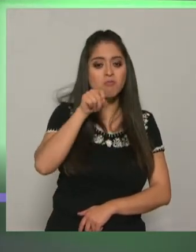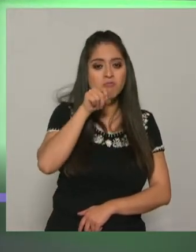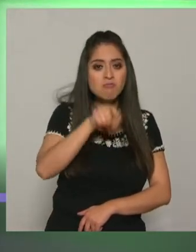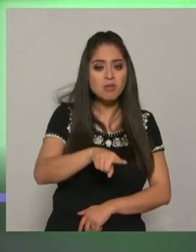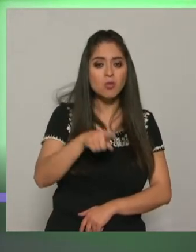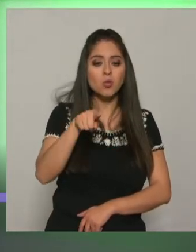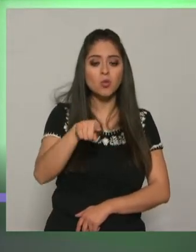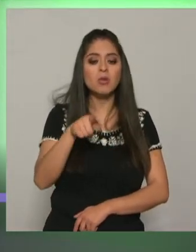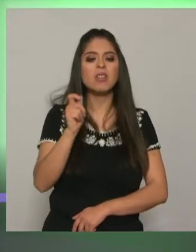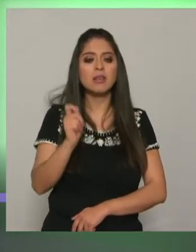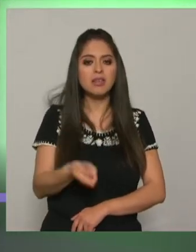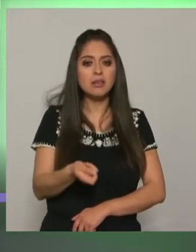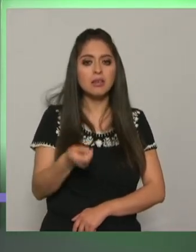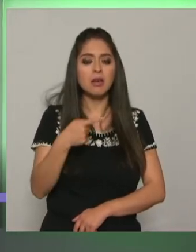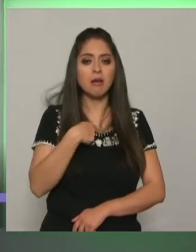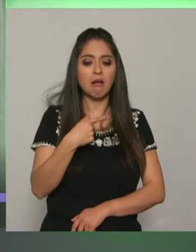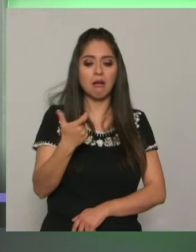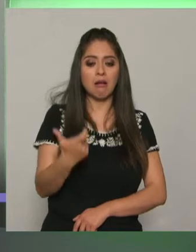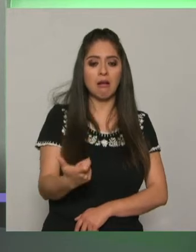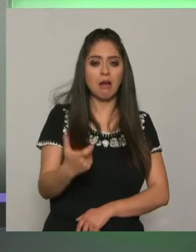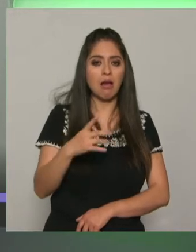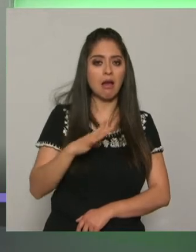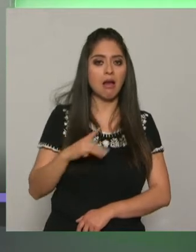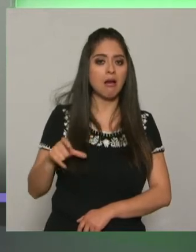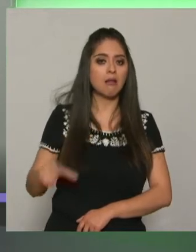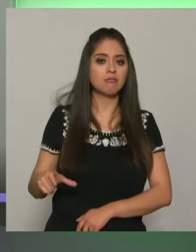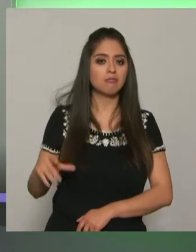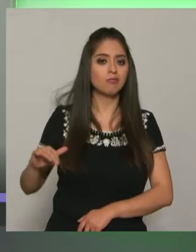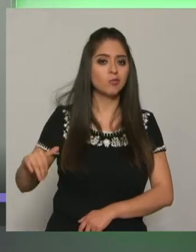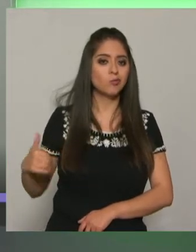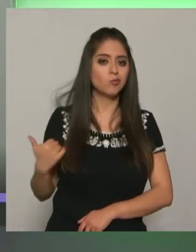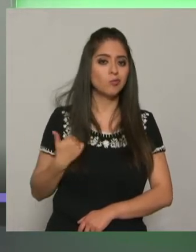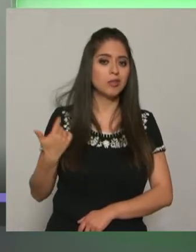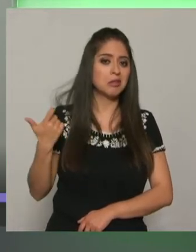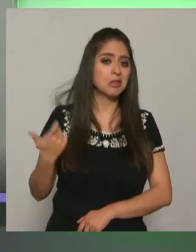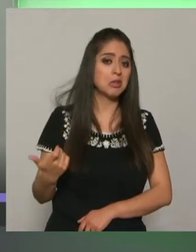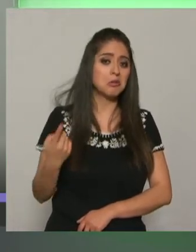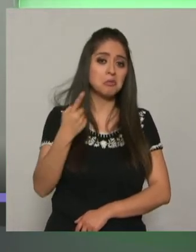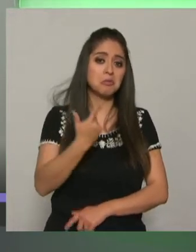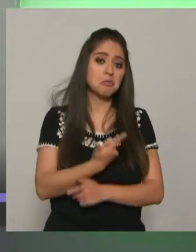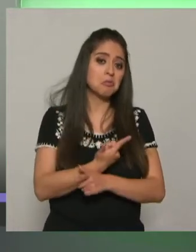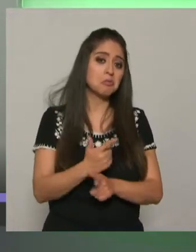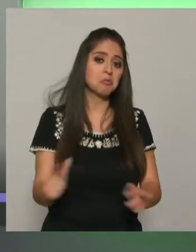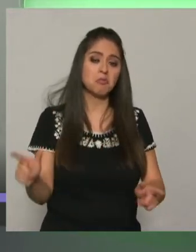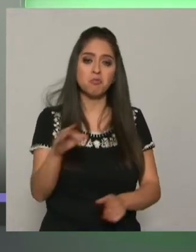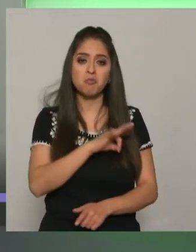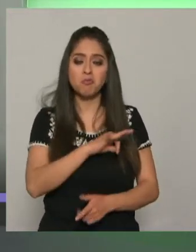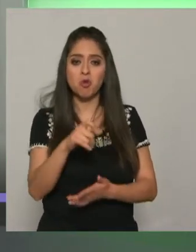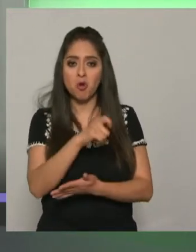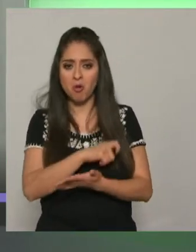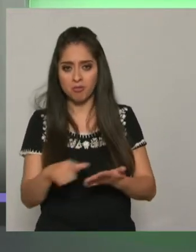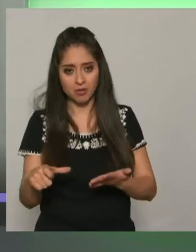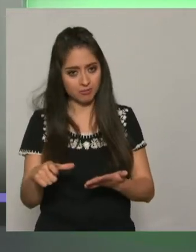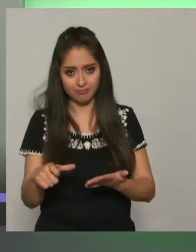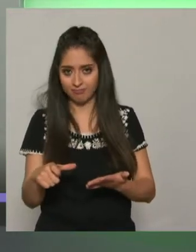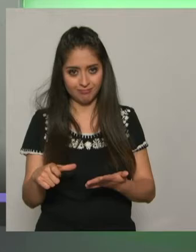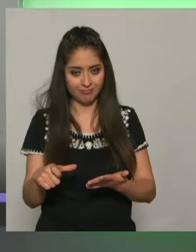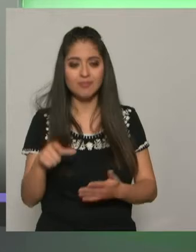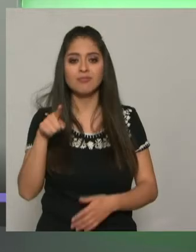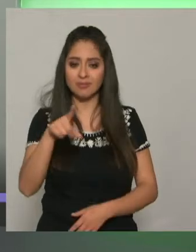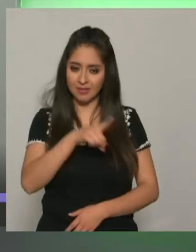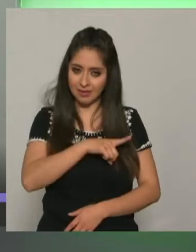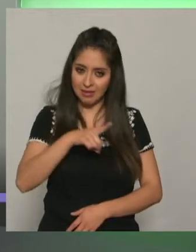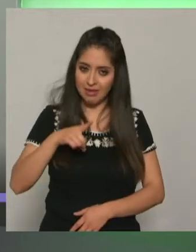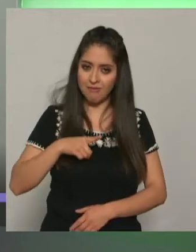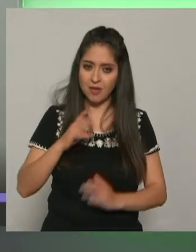vas preparando, pues que ahí traes el dinero para lo que se te ofrezca. Entonces, seamos muy,